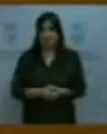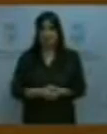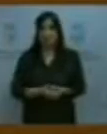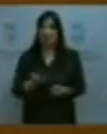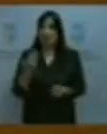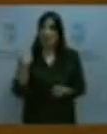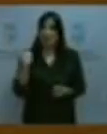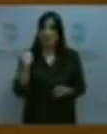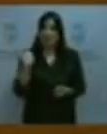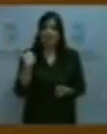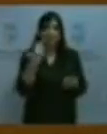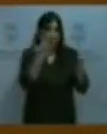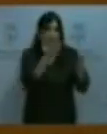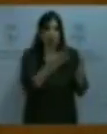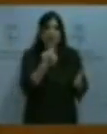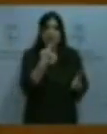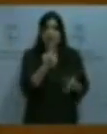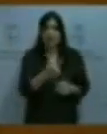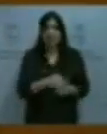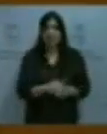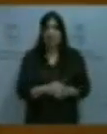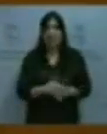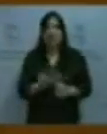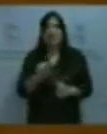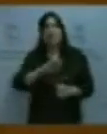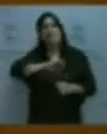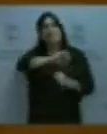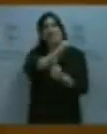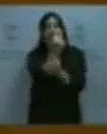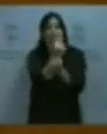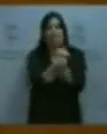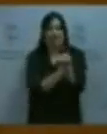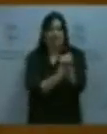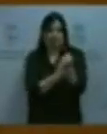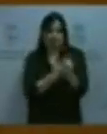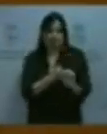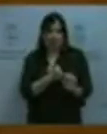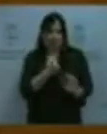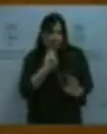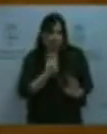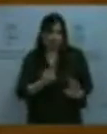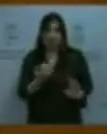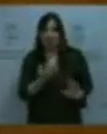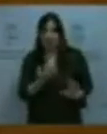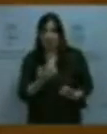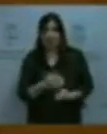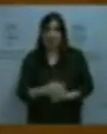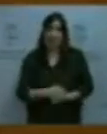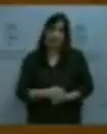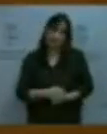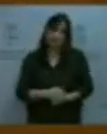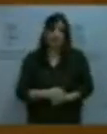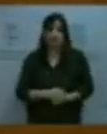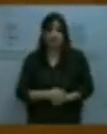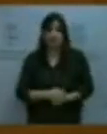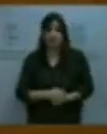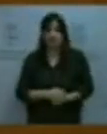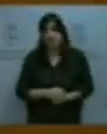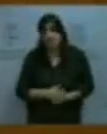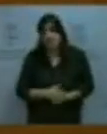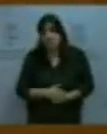empatía y no asimetría. Ya. Bueno, si dice que no hay que tener asimetría, lo que usted